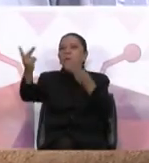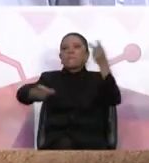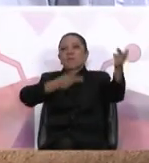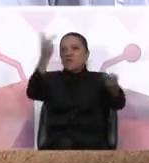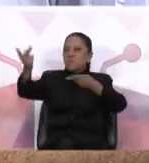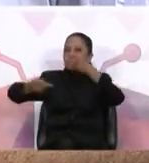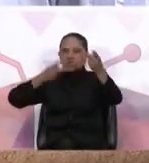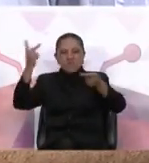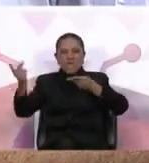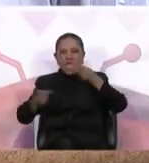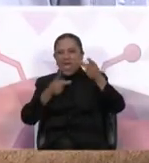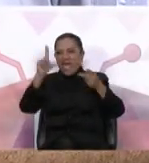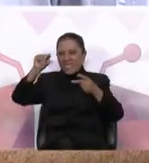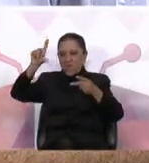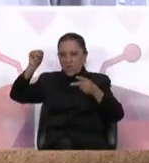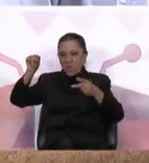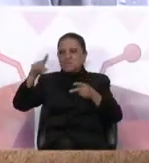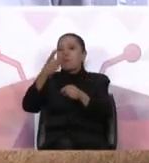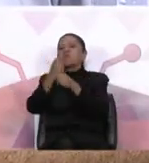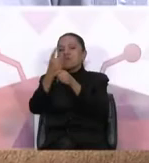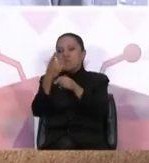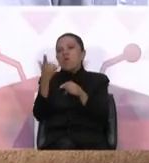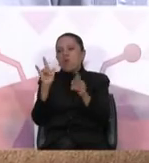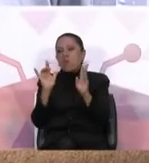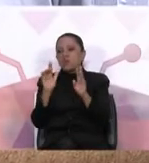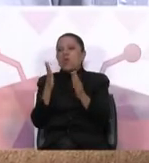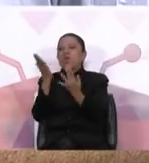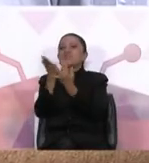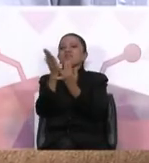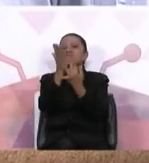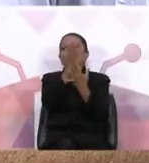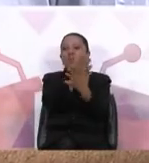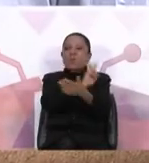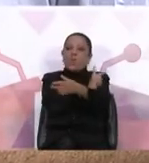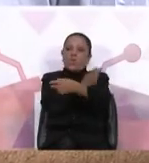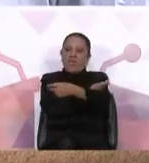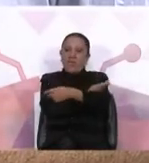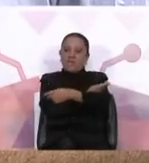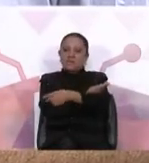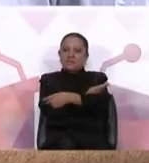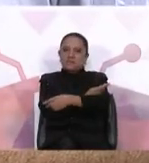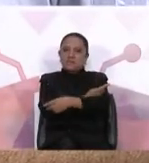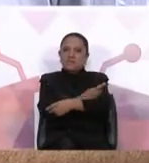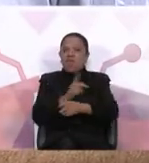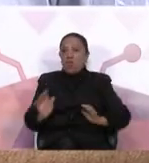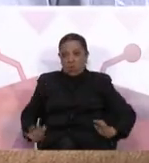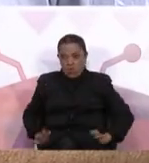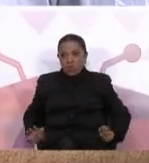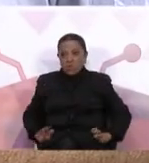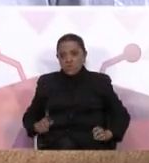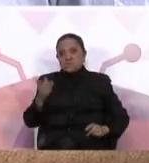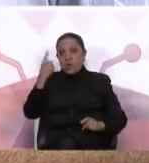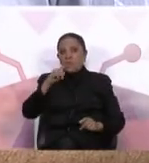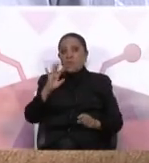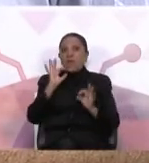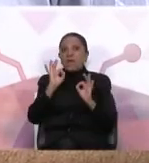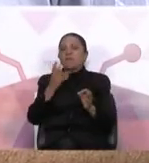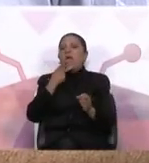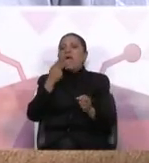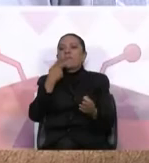la del primero de julio división de poder es una condición para darle equilibrio a la sociedad